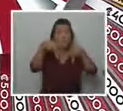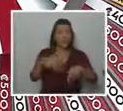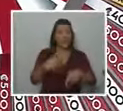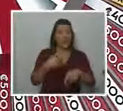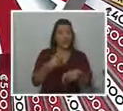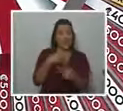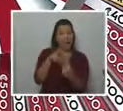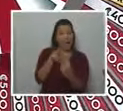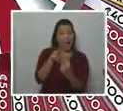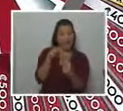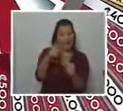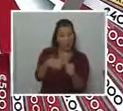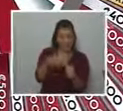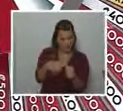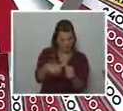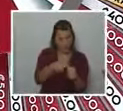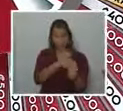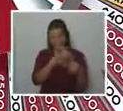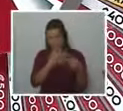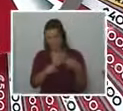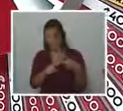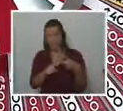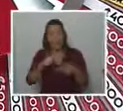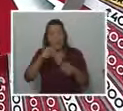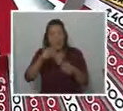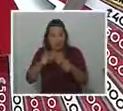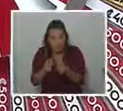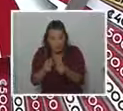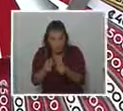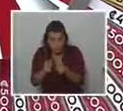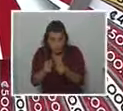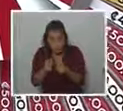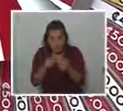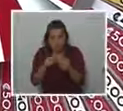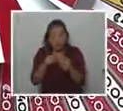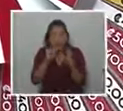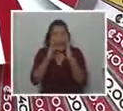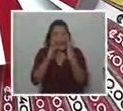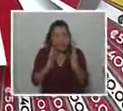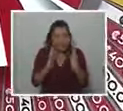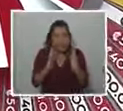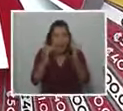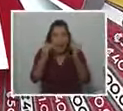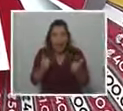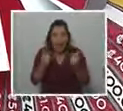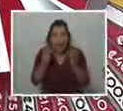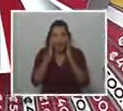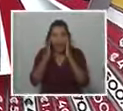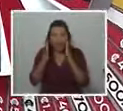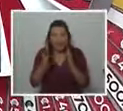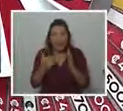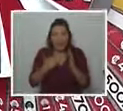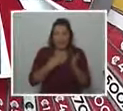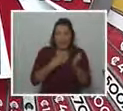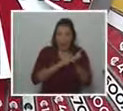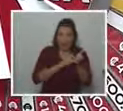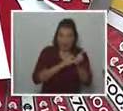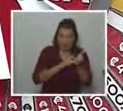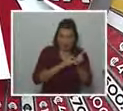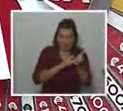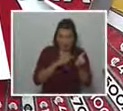Sandy Rodríguez y que activaron para la llamada telefónica, por favor, no utilice el teléfono, tenga la raspa en mano, porque en este